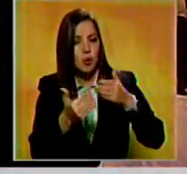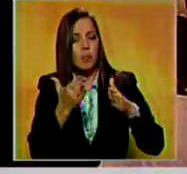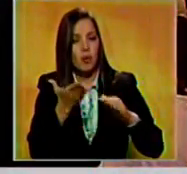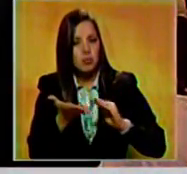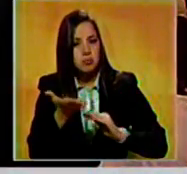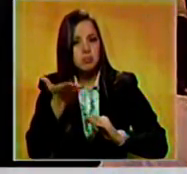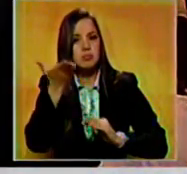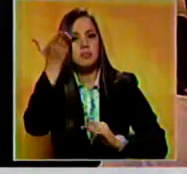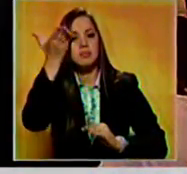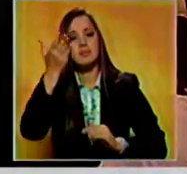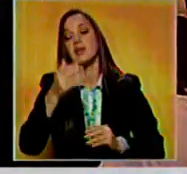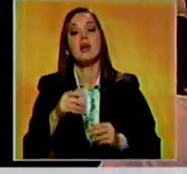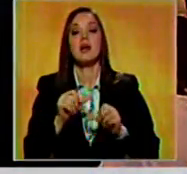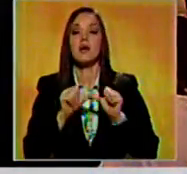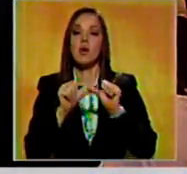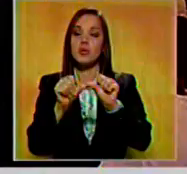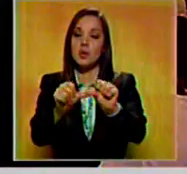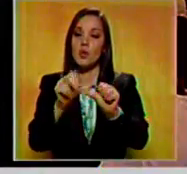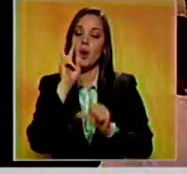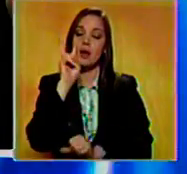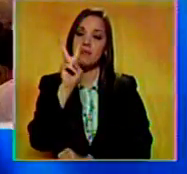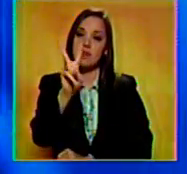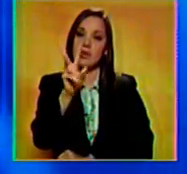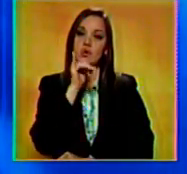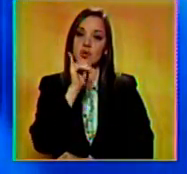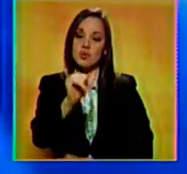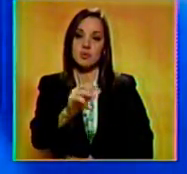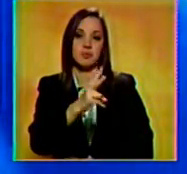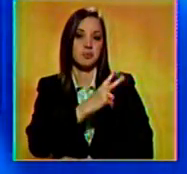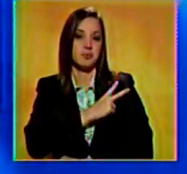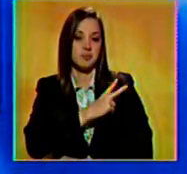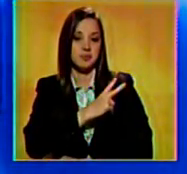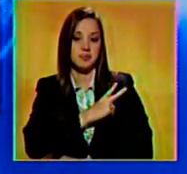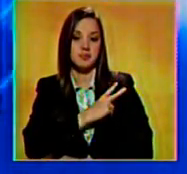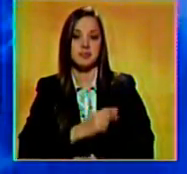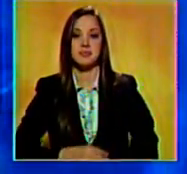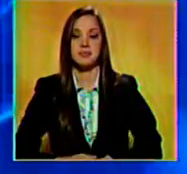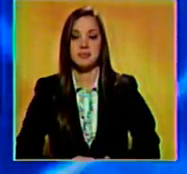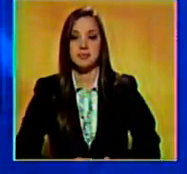podemos ofrecerles hasta el momento. Sigan con más de la emisión meridiana de Noticiero Venevisión.